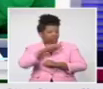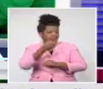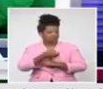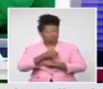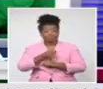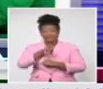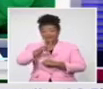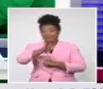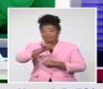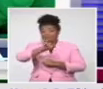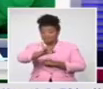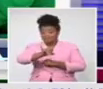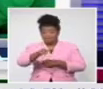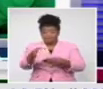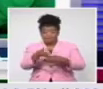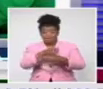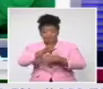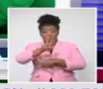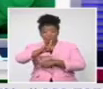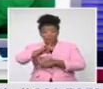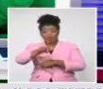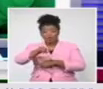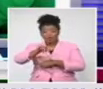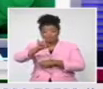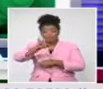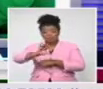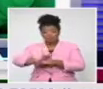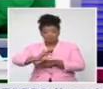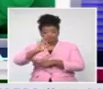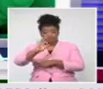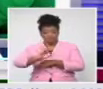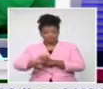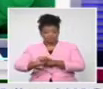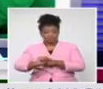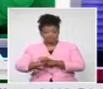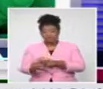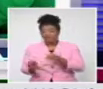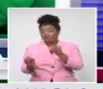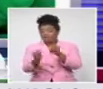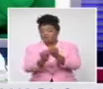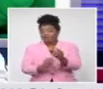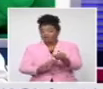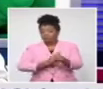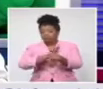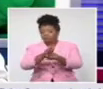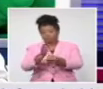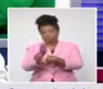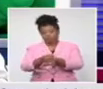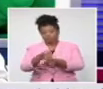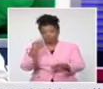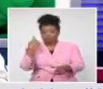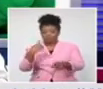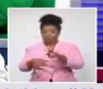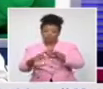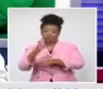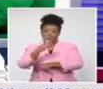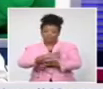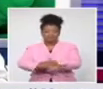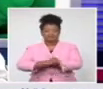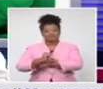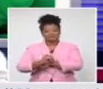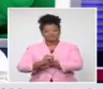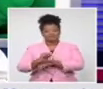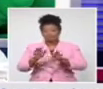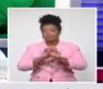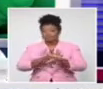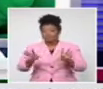26, que es el 2,6% de los diagnosticados, con fuente de infección en el extranjero, y ya en el acumulado de